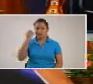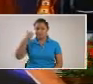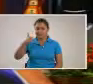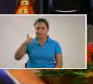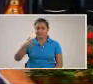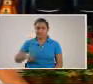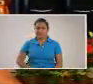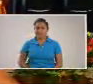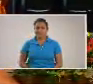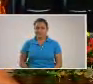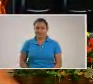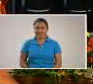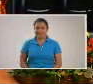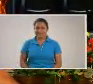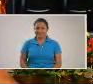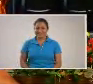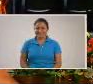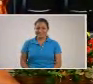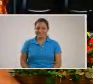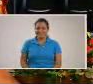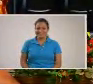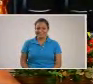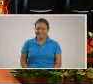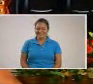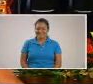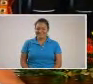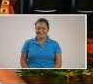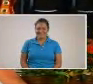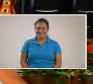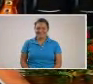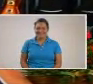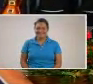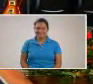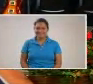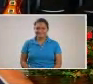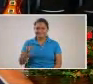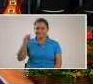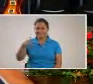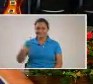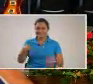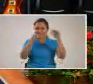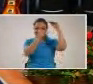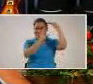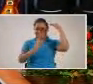mire, déjeme ver acá, quiero presentarle este mapa.